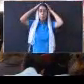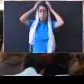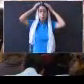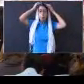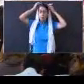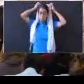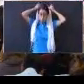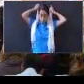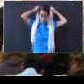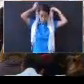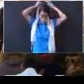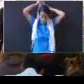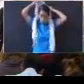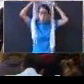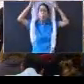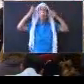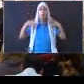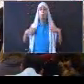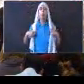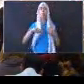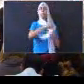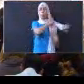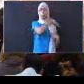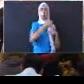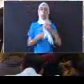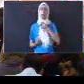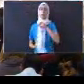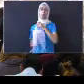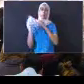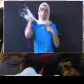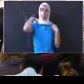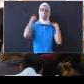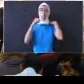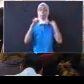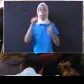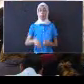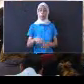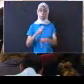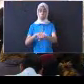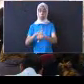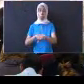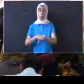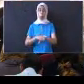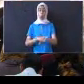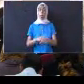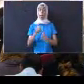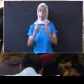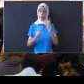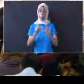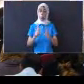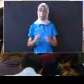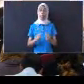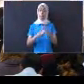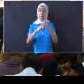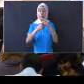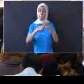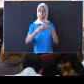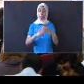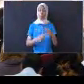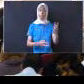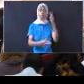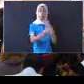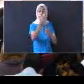Este es un tiempo en el cual puede empezar la restitución de nuestras vidas. Este es el tiempo